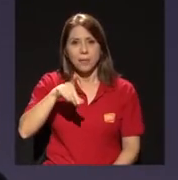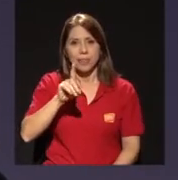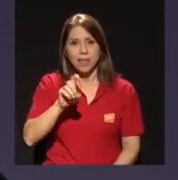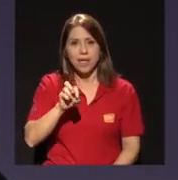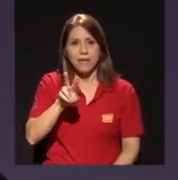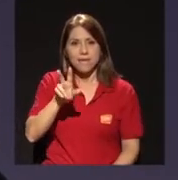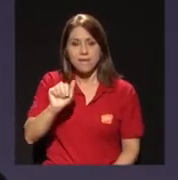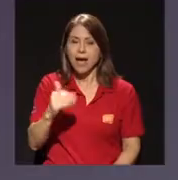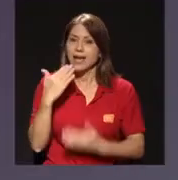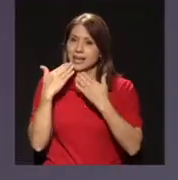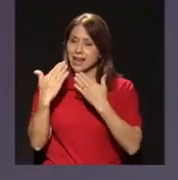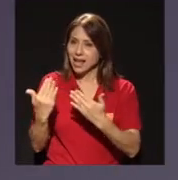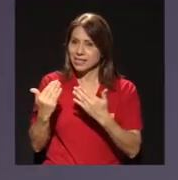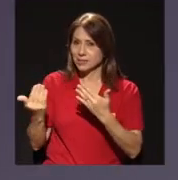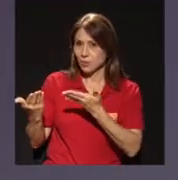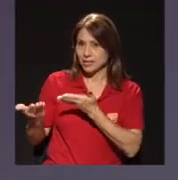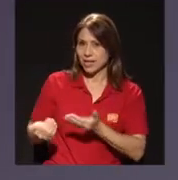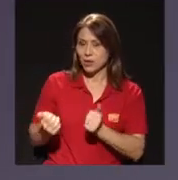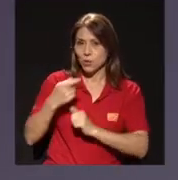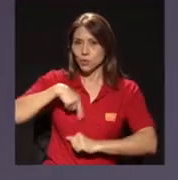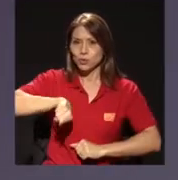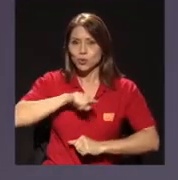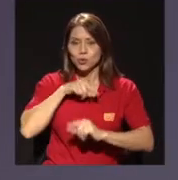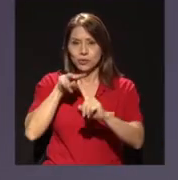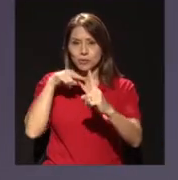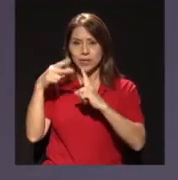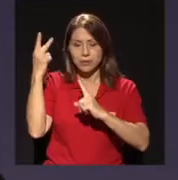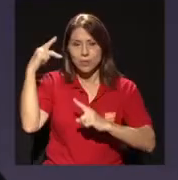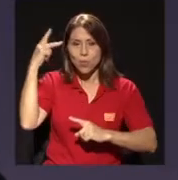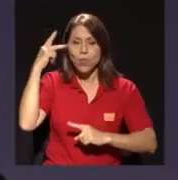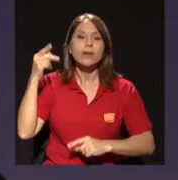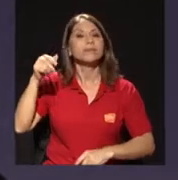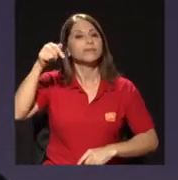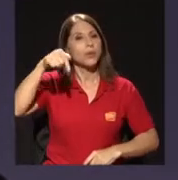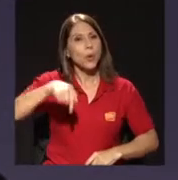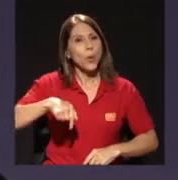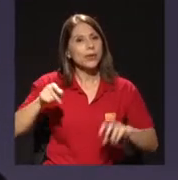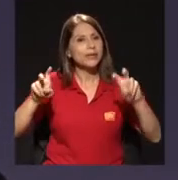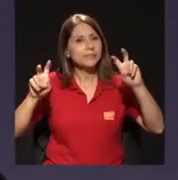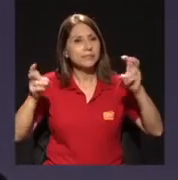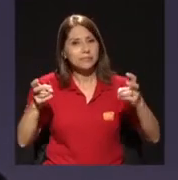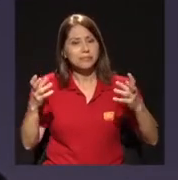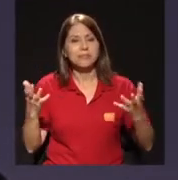con nosotras en Miradas Políticas. Nuestro tema de hoy